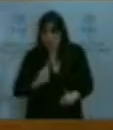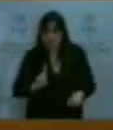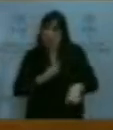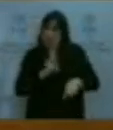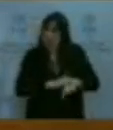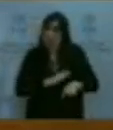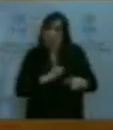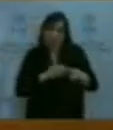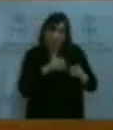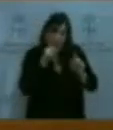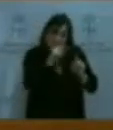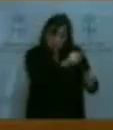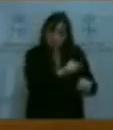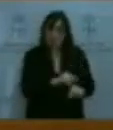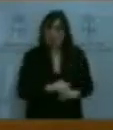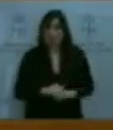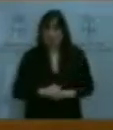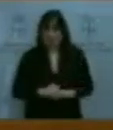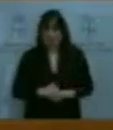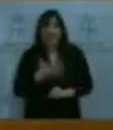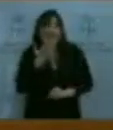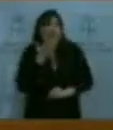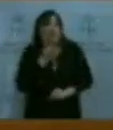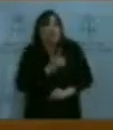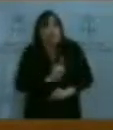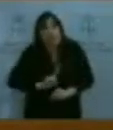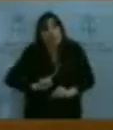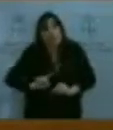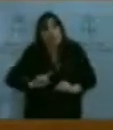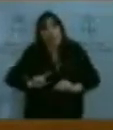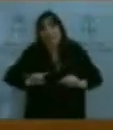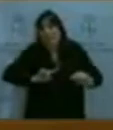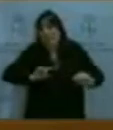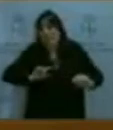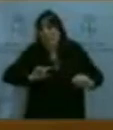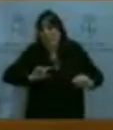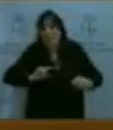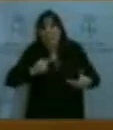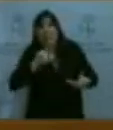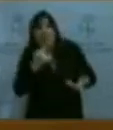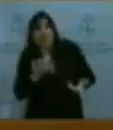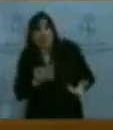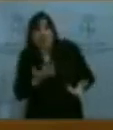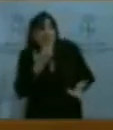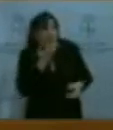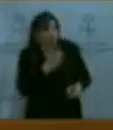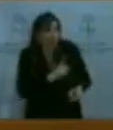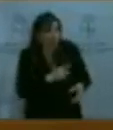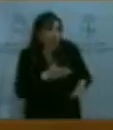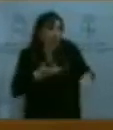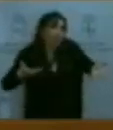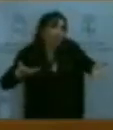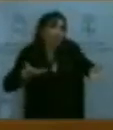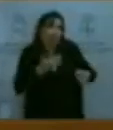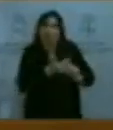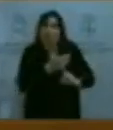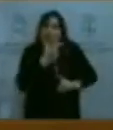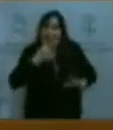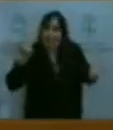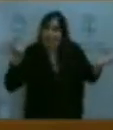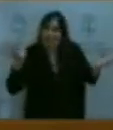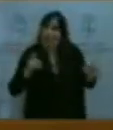les gusta la dirección de su partido, lo que dice la dirección de su partido, pues ya saben, la solución es fácil. Pero no echen la culpa a quien no lo tiene. Y,